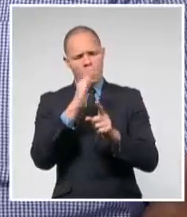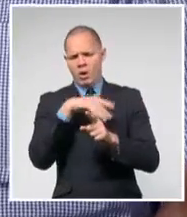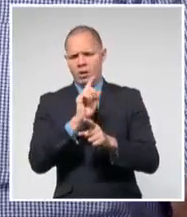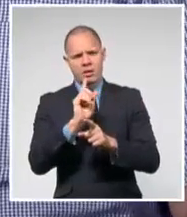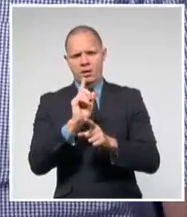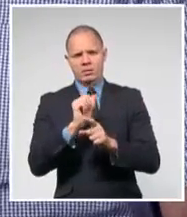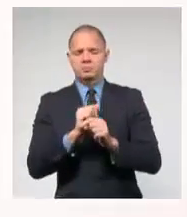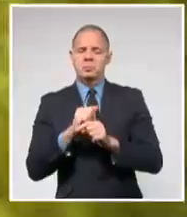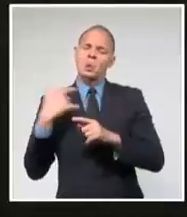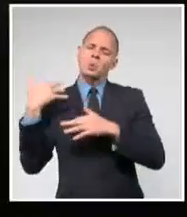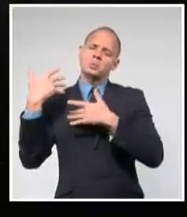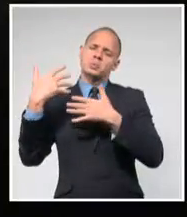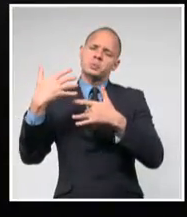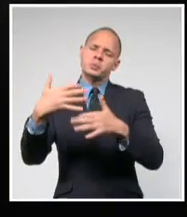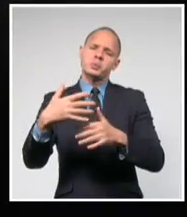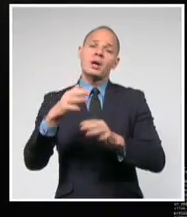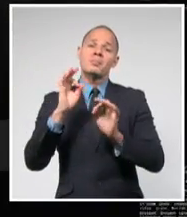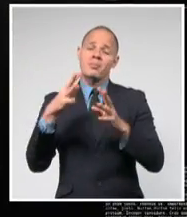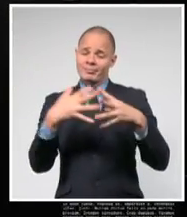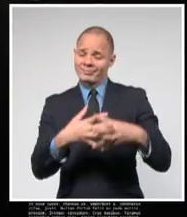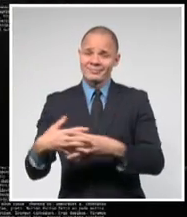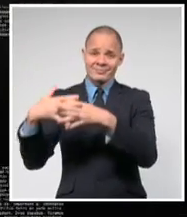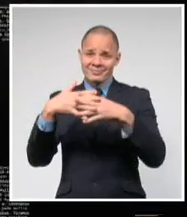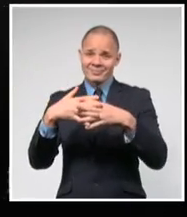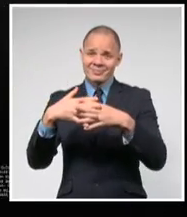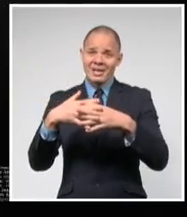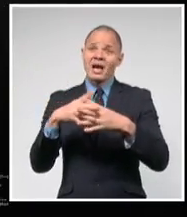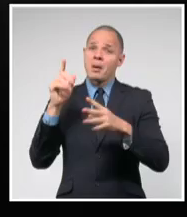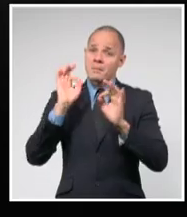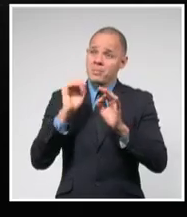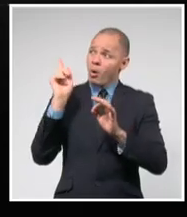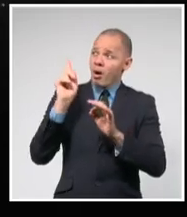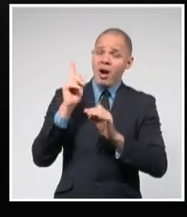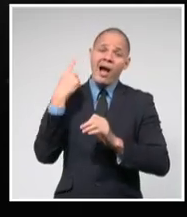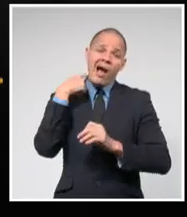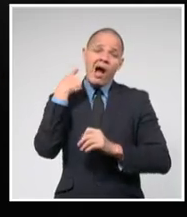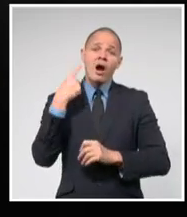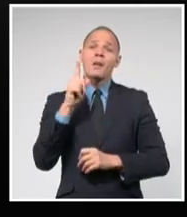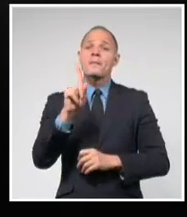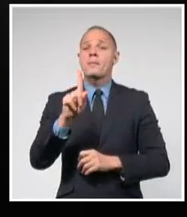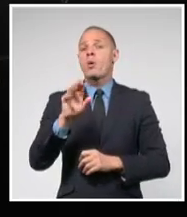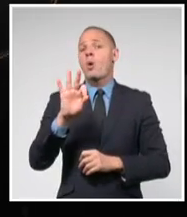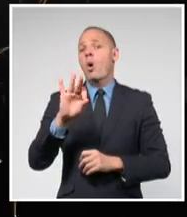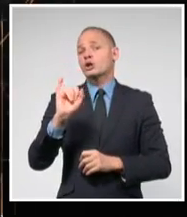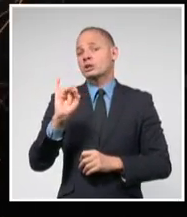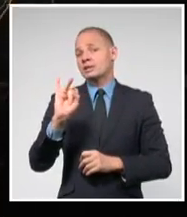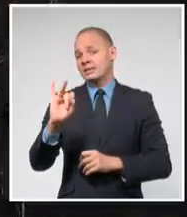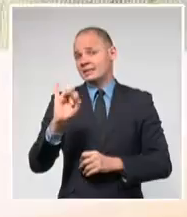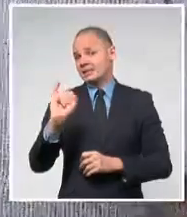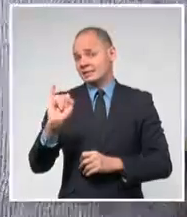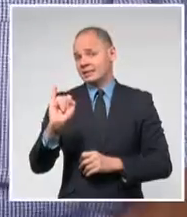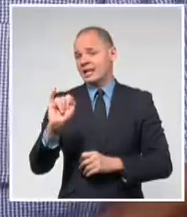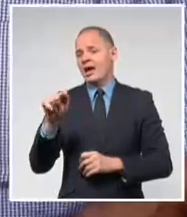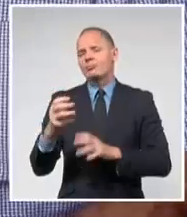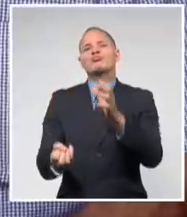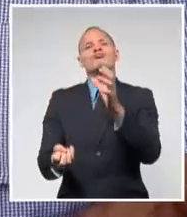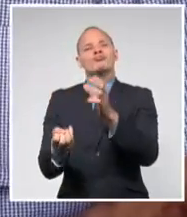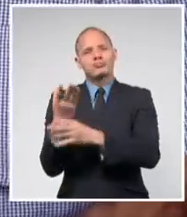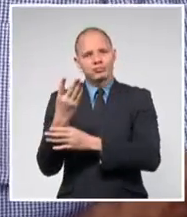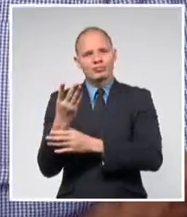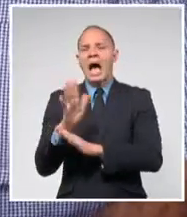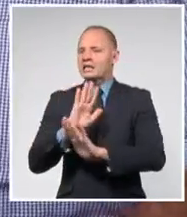que surge la llamada en ese momento Asociación Nacional, que es el antecedente de lo que hoy llamamos la Liga Nacional y que por esa razón se le